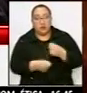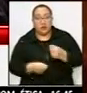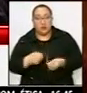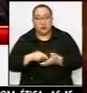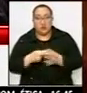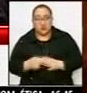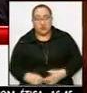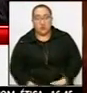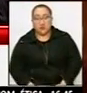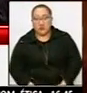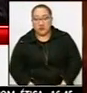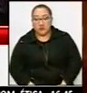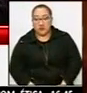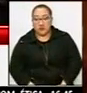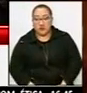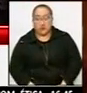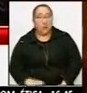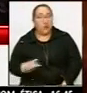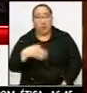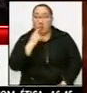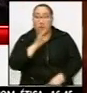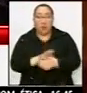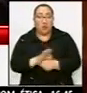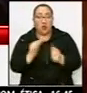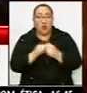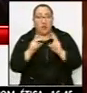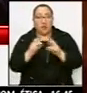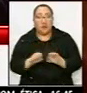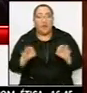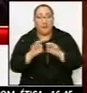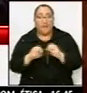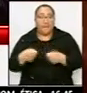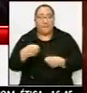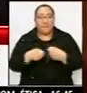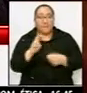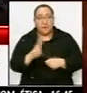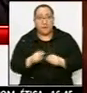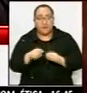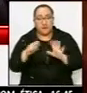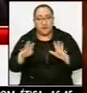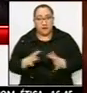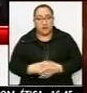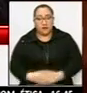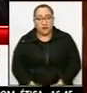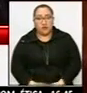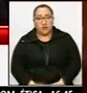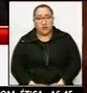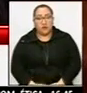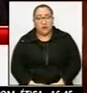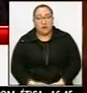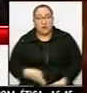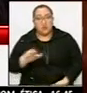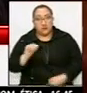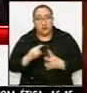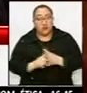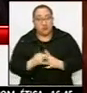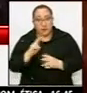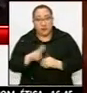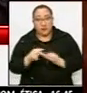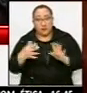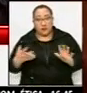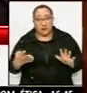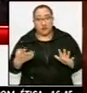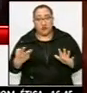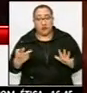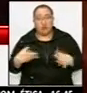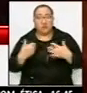significa que no podrán cumplir con parte importante de las inversiones del 2018. Y si así empezamos el 2018, obviamente lo que